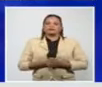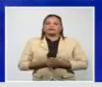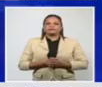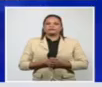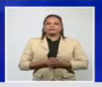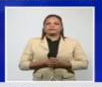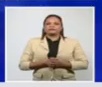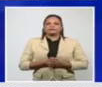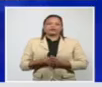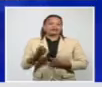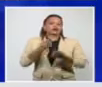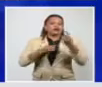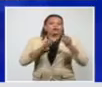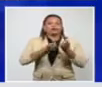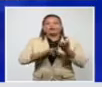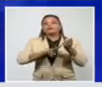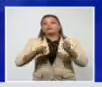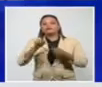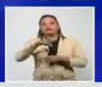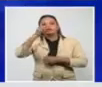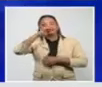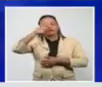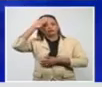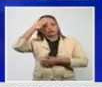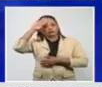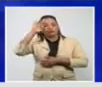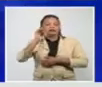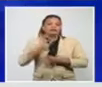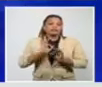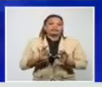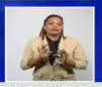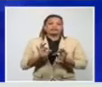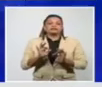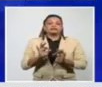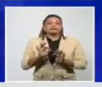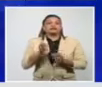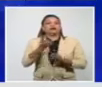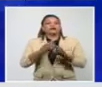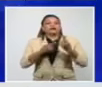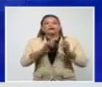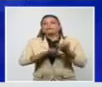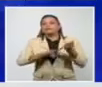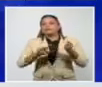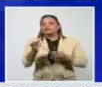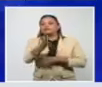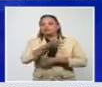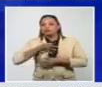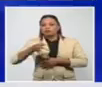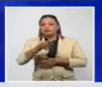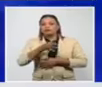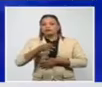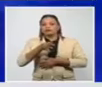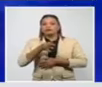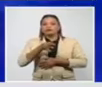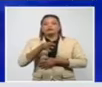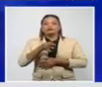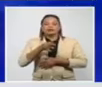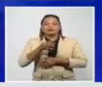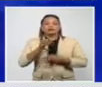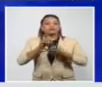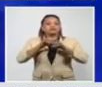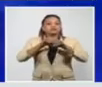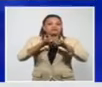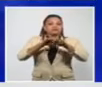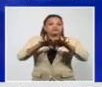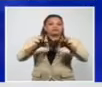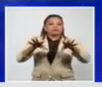varios territorios de nuestro país y, como es natural, las provincias y los municipios con una mayor transmisión, pues